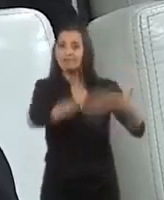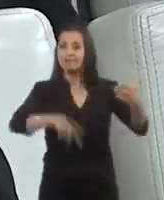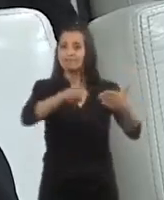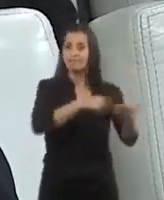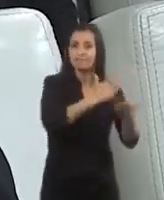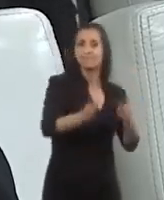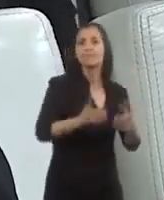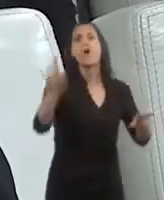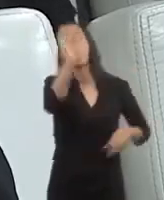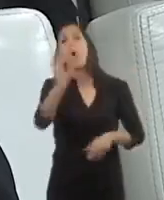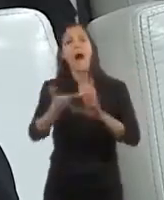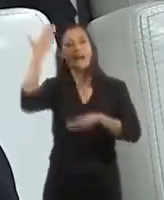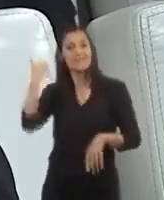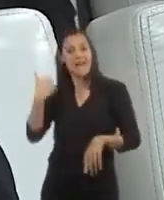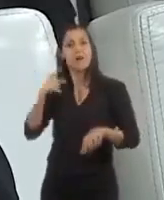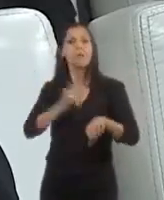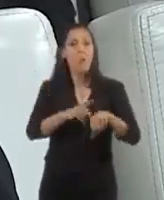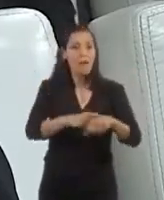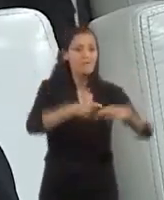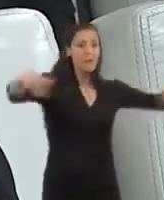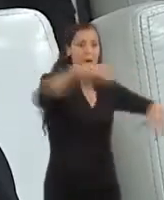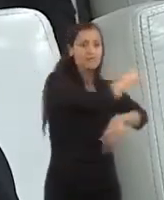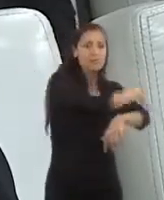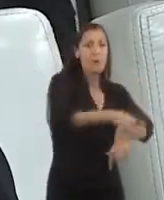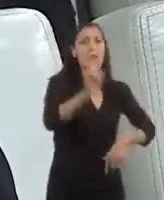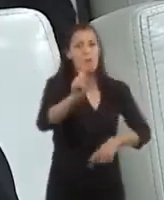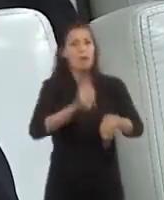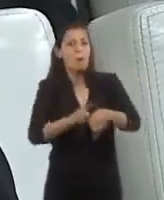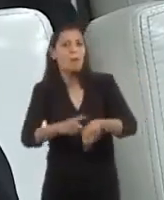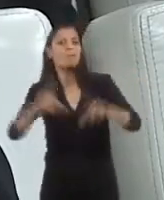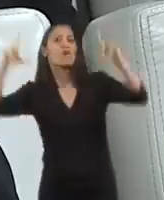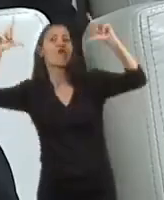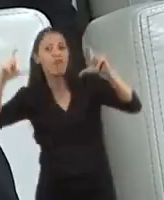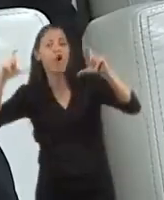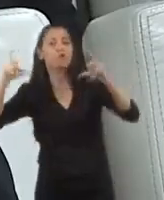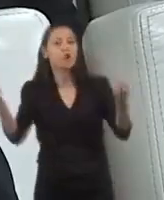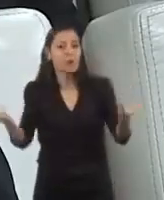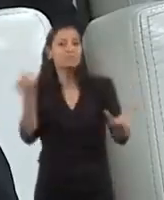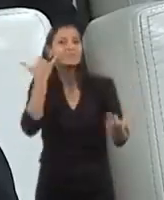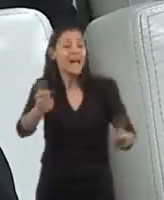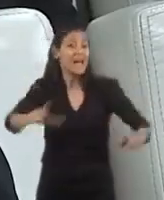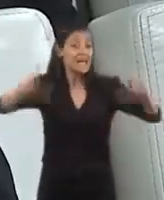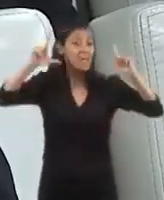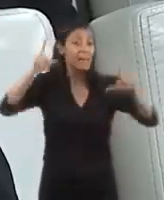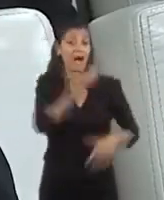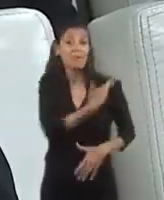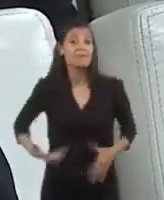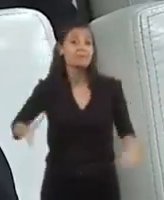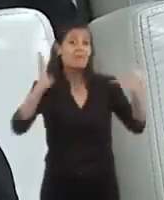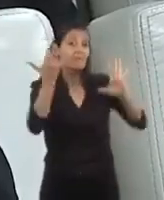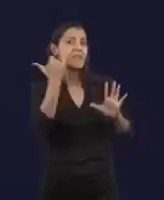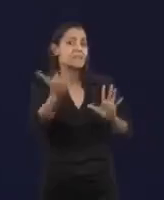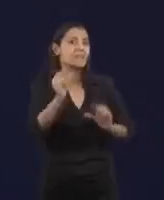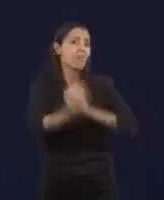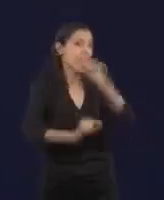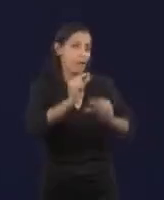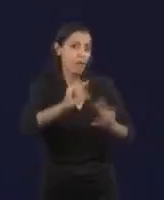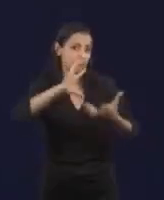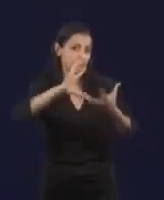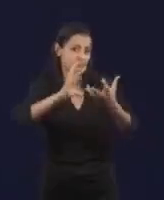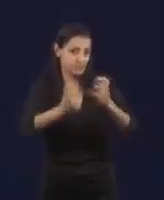como actos de frivolidad y que afecten a la imagen del presidente que ya viene perdiendo algunos puntos de apoyo Gracias eh